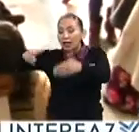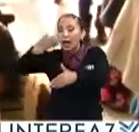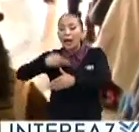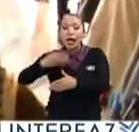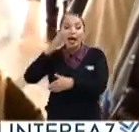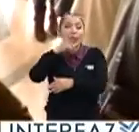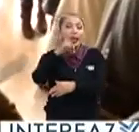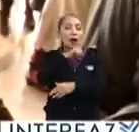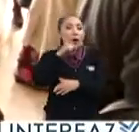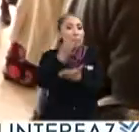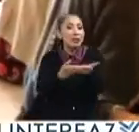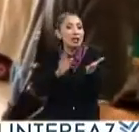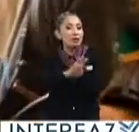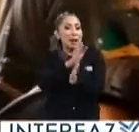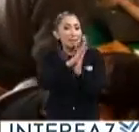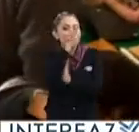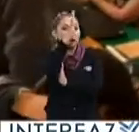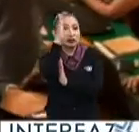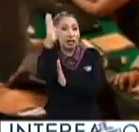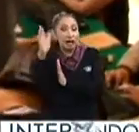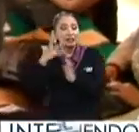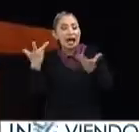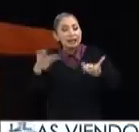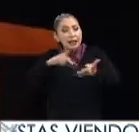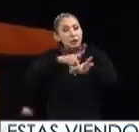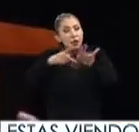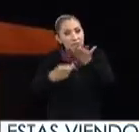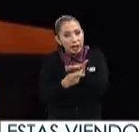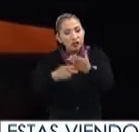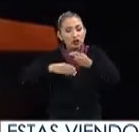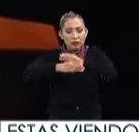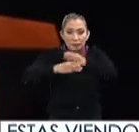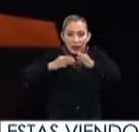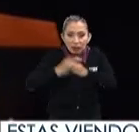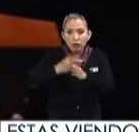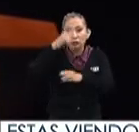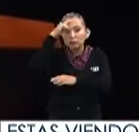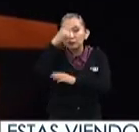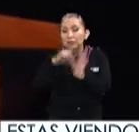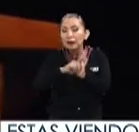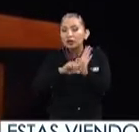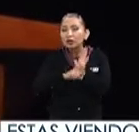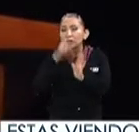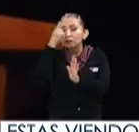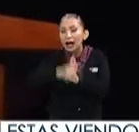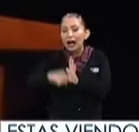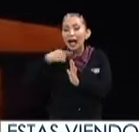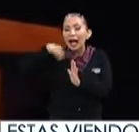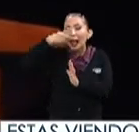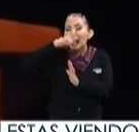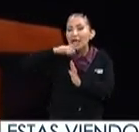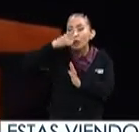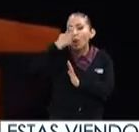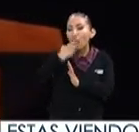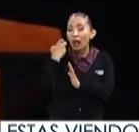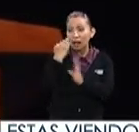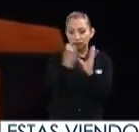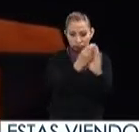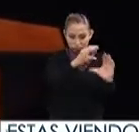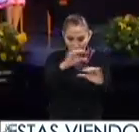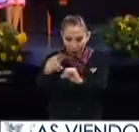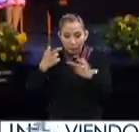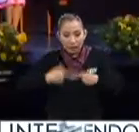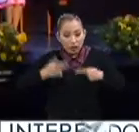en bibliotecas escolares, generar proyectos y metodologías para la publicación de lenguas orales, capacitar a